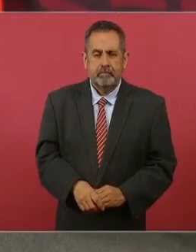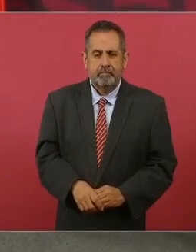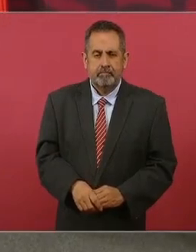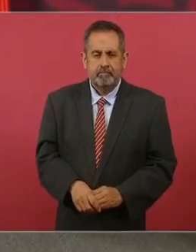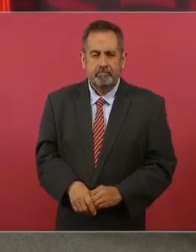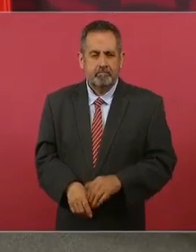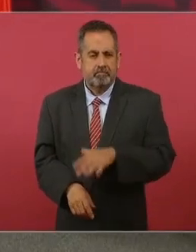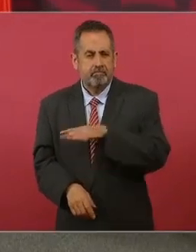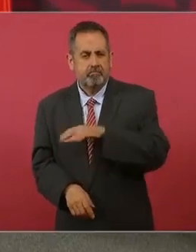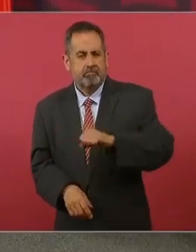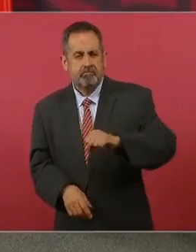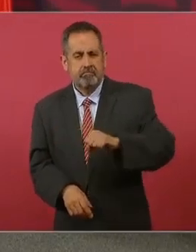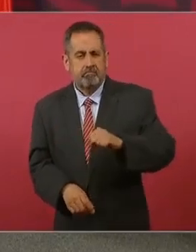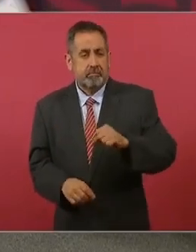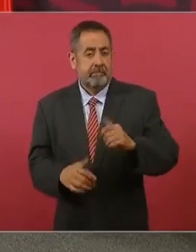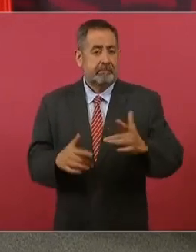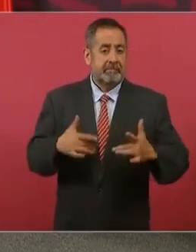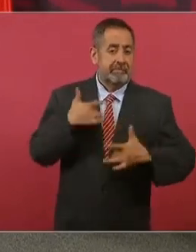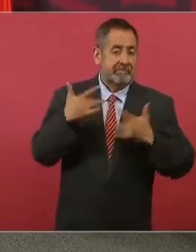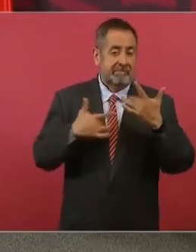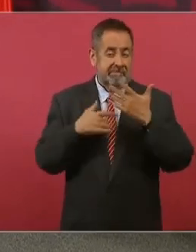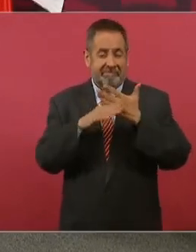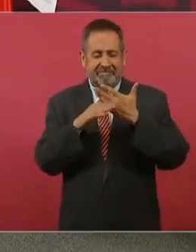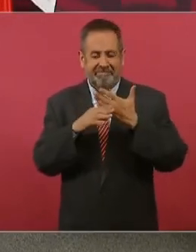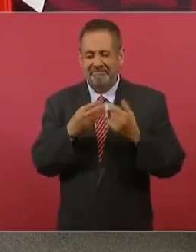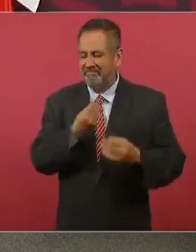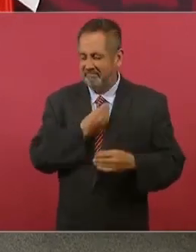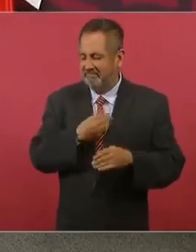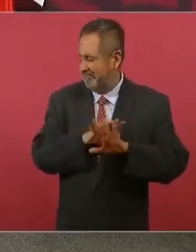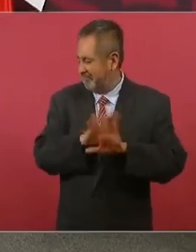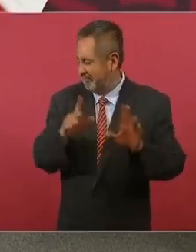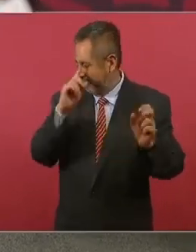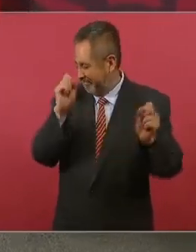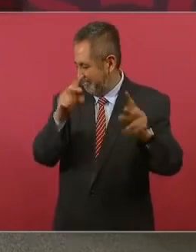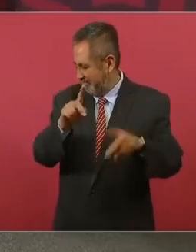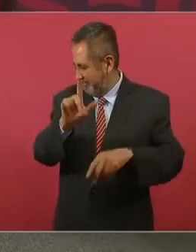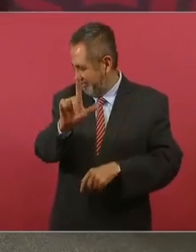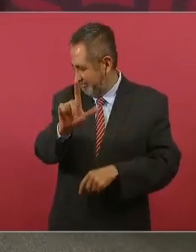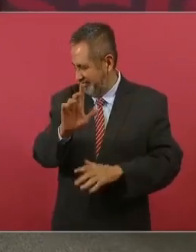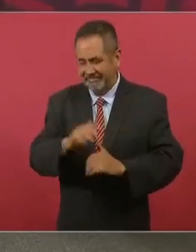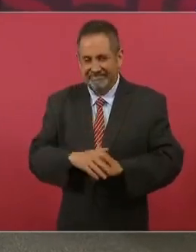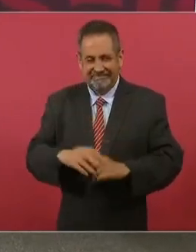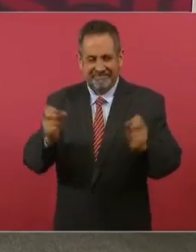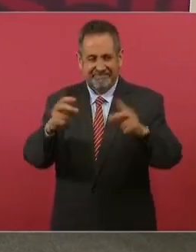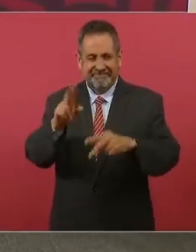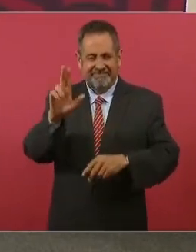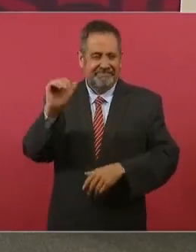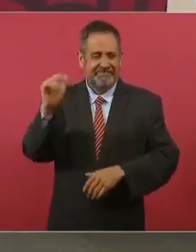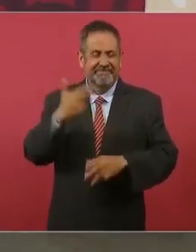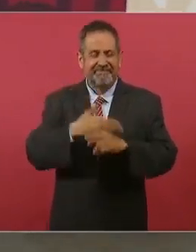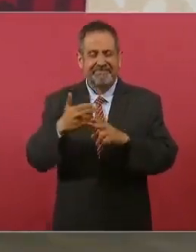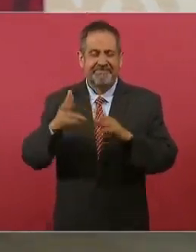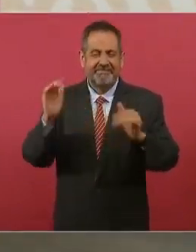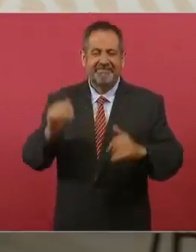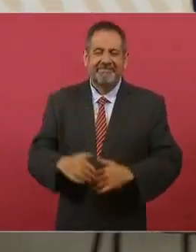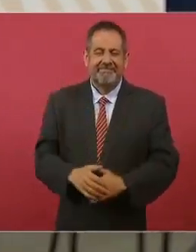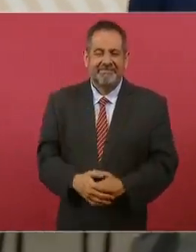Resisto cualquier motín emocional. Nos vemos, hasta luego.